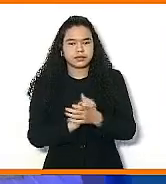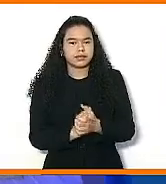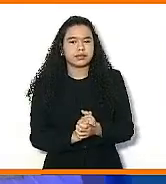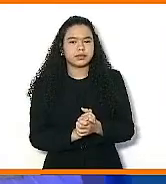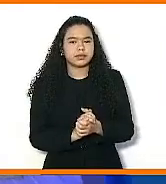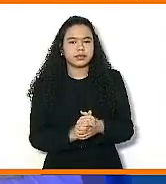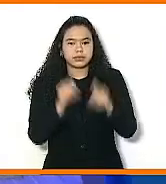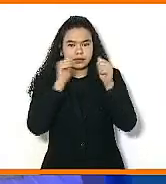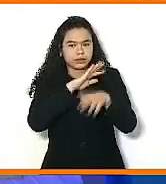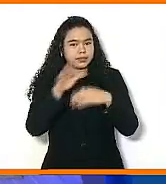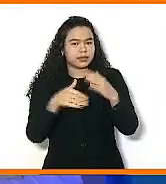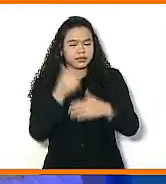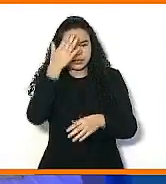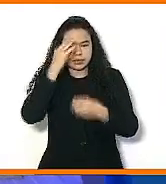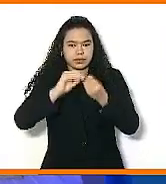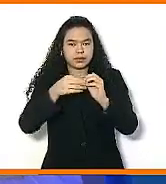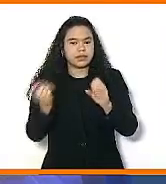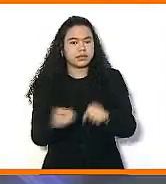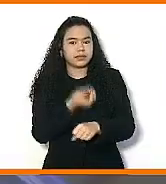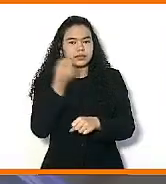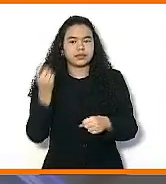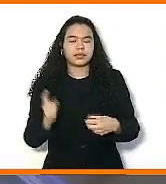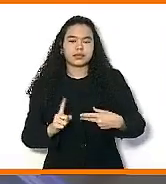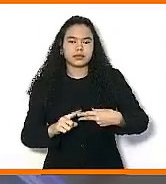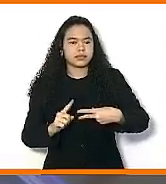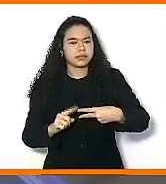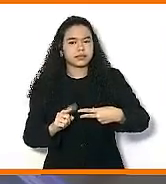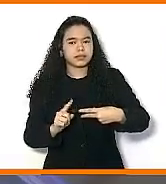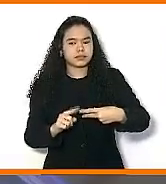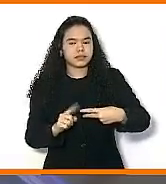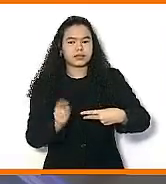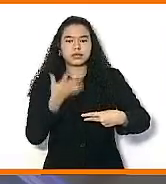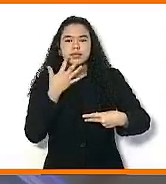atentos a tu primer número de nador porque te prometo